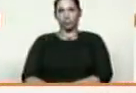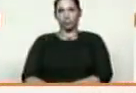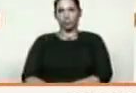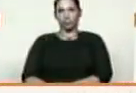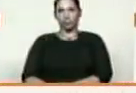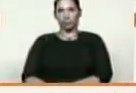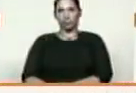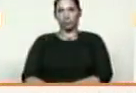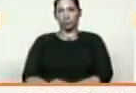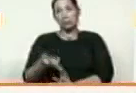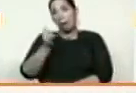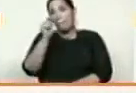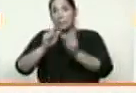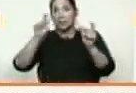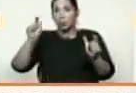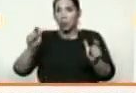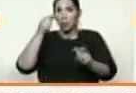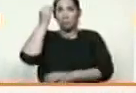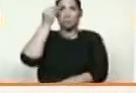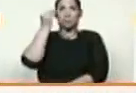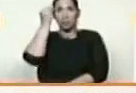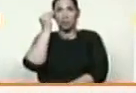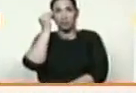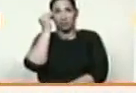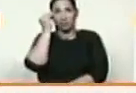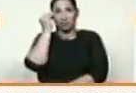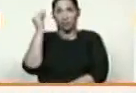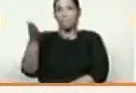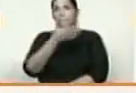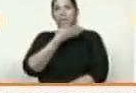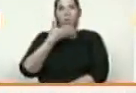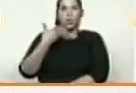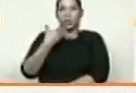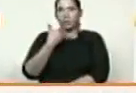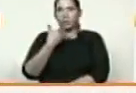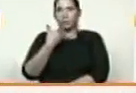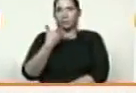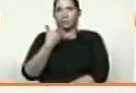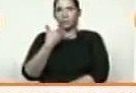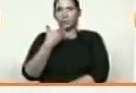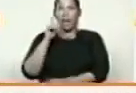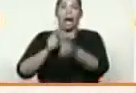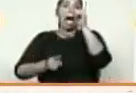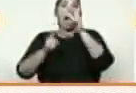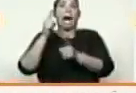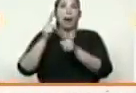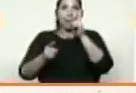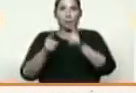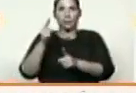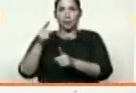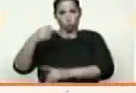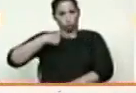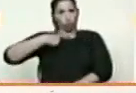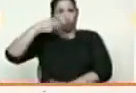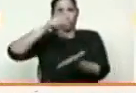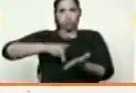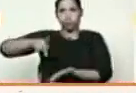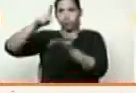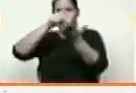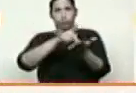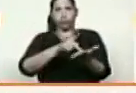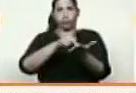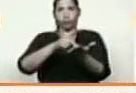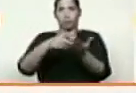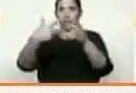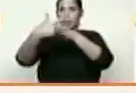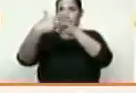Hay quienes creemos que hay que mejorar, a pesar de que yo participé directamente en esas tres